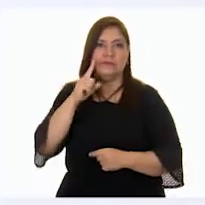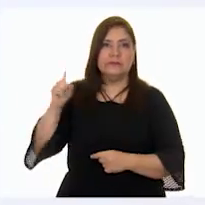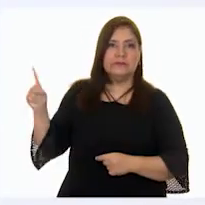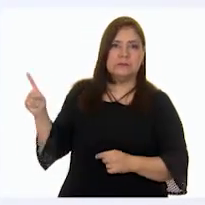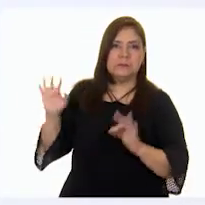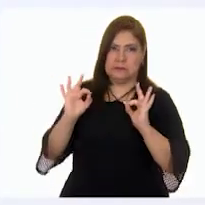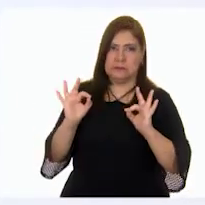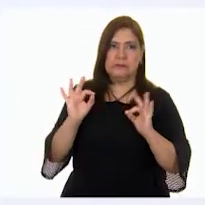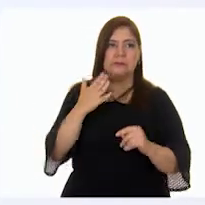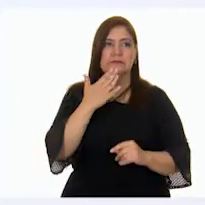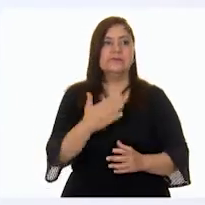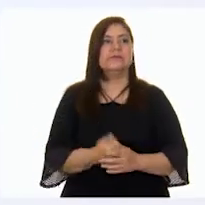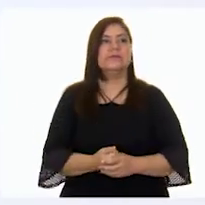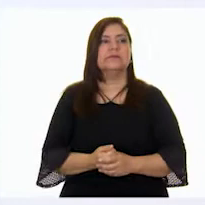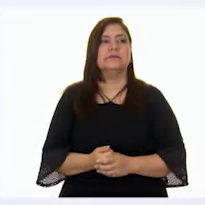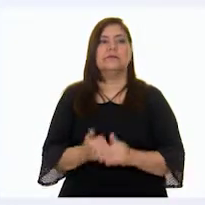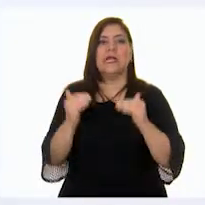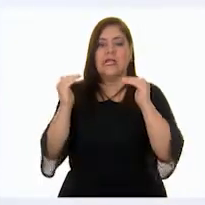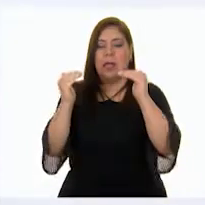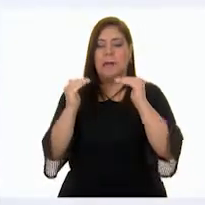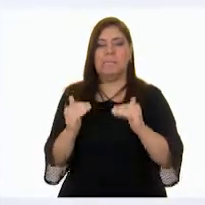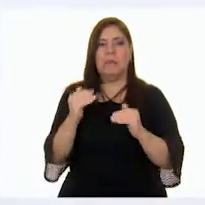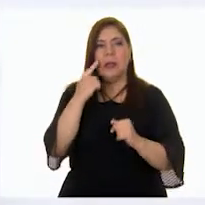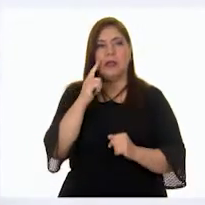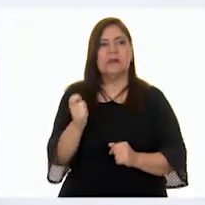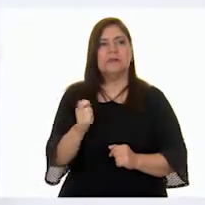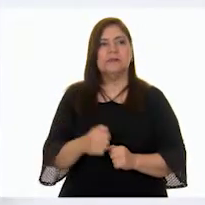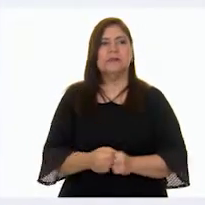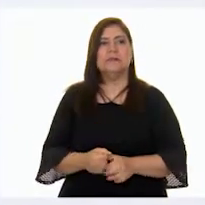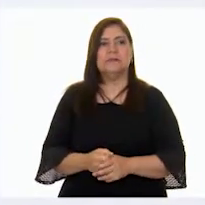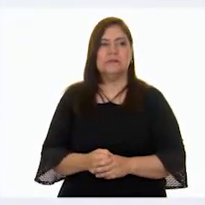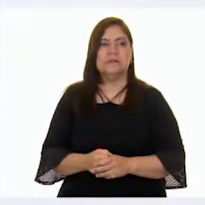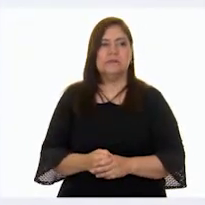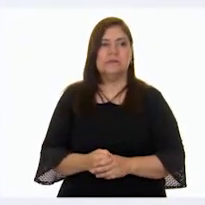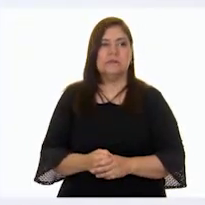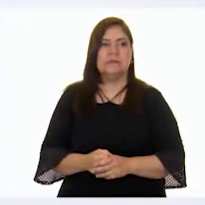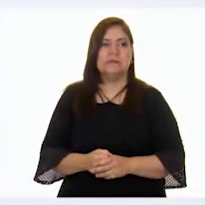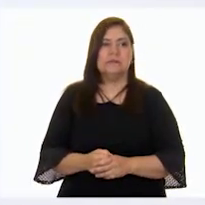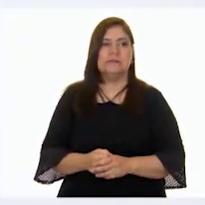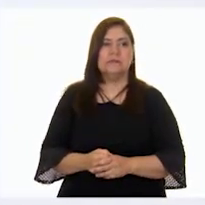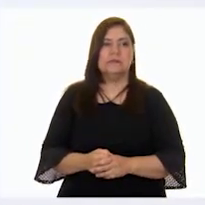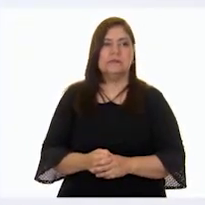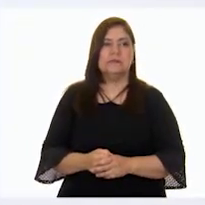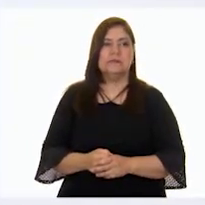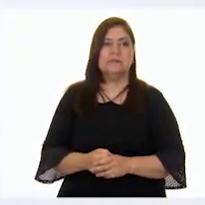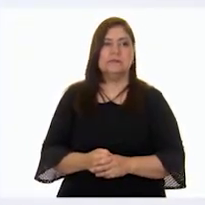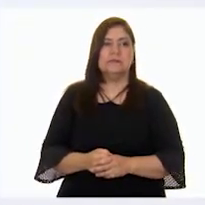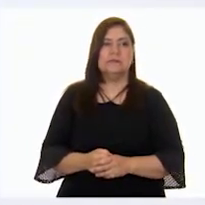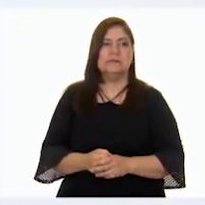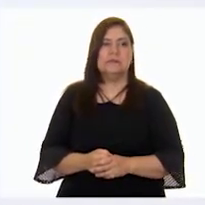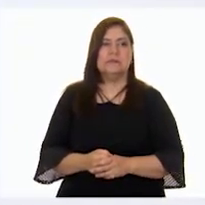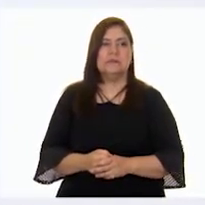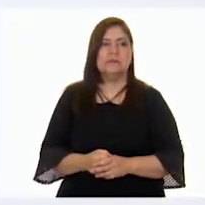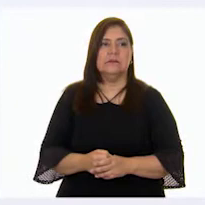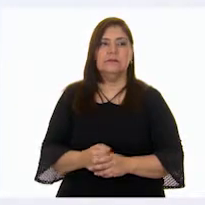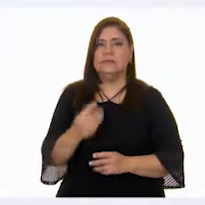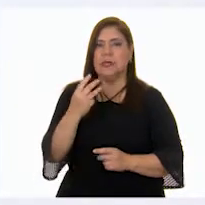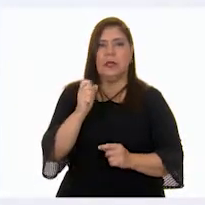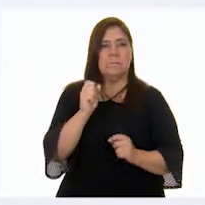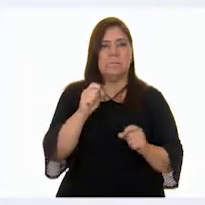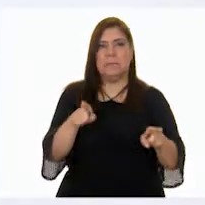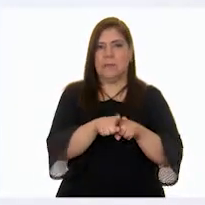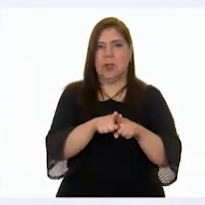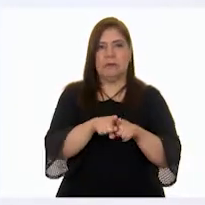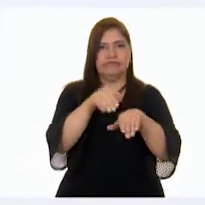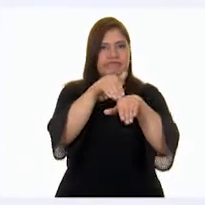¿Hasta ahí vamos bien? Sí. Y esto nos va a dar, aquí pasamos nuestro 3.